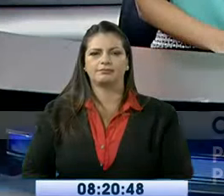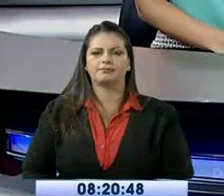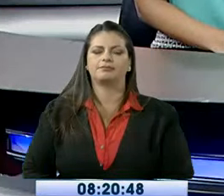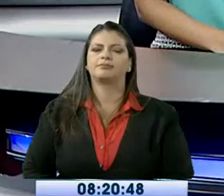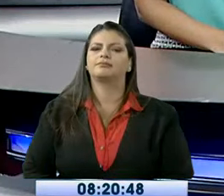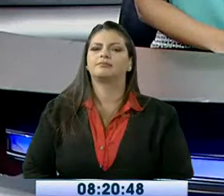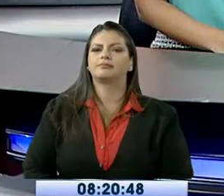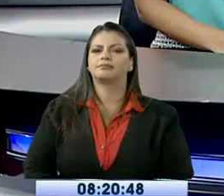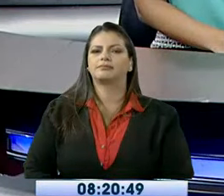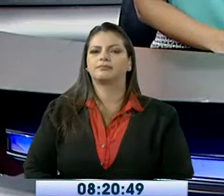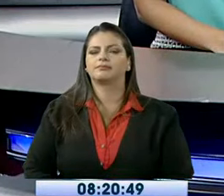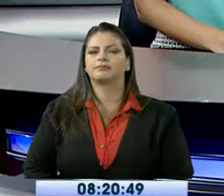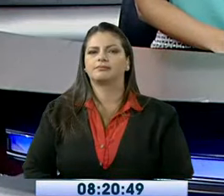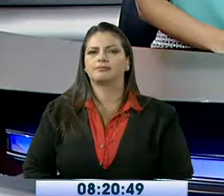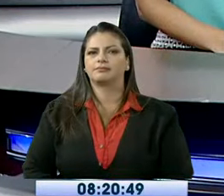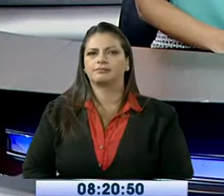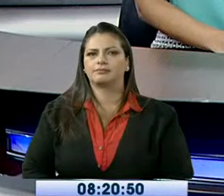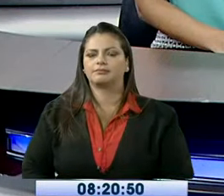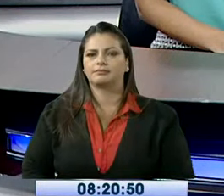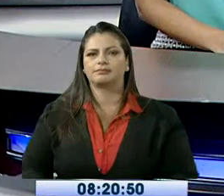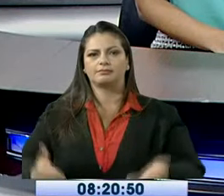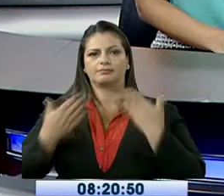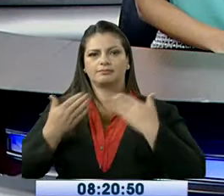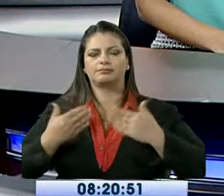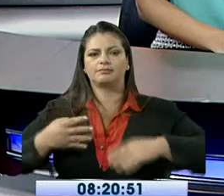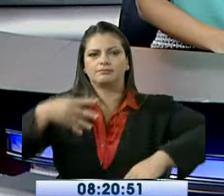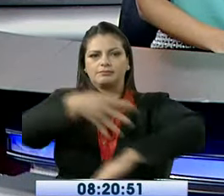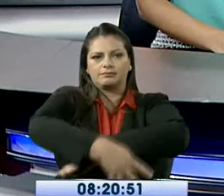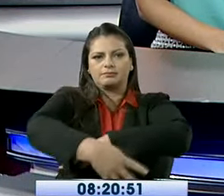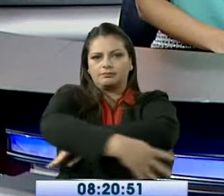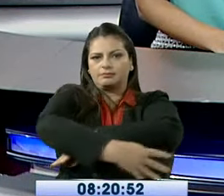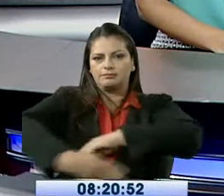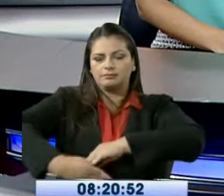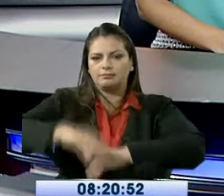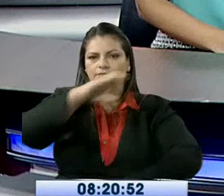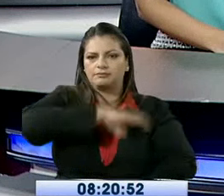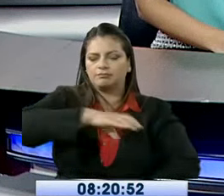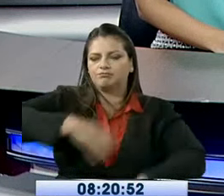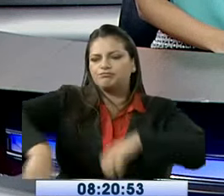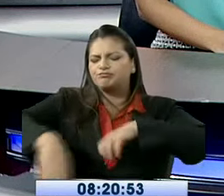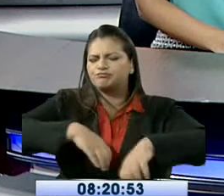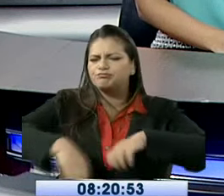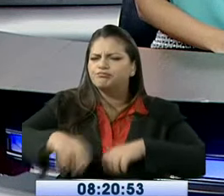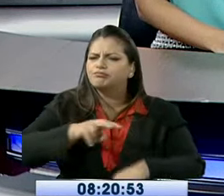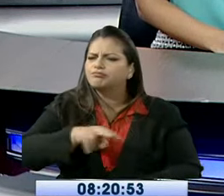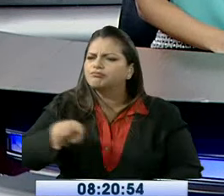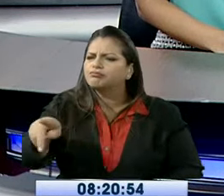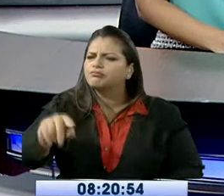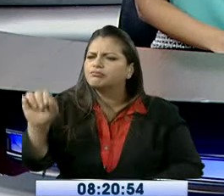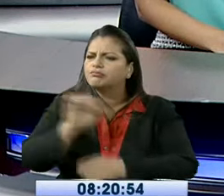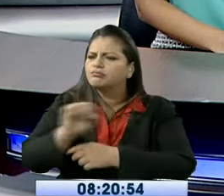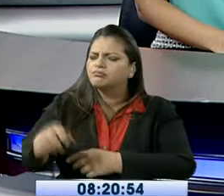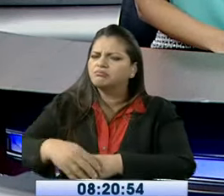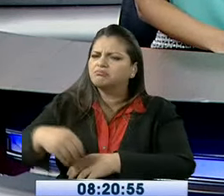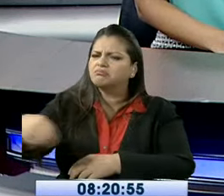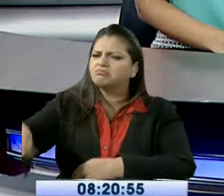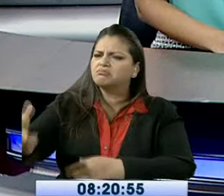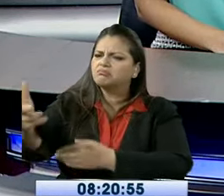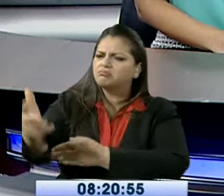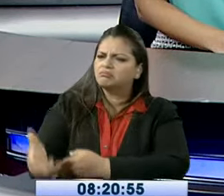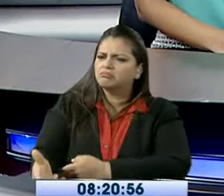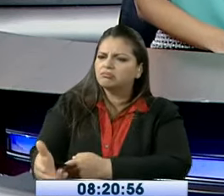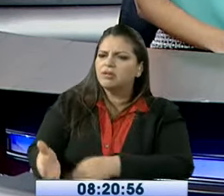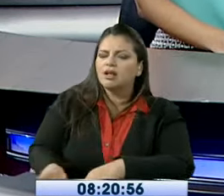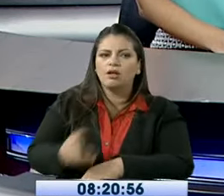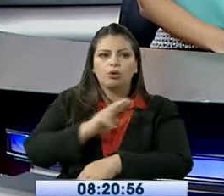La policía del circuito suburbio en Guayaquil encontró un auto abandonado que había sido reportado 2 horas antes como